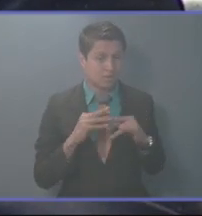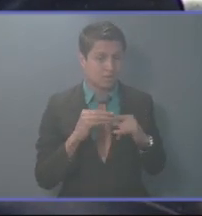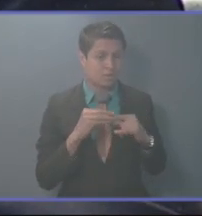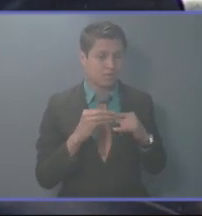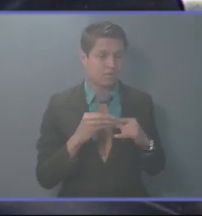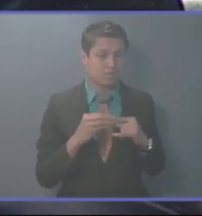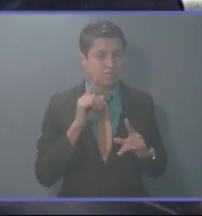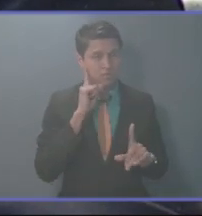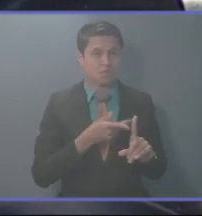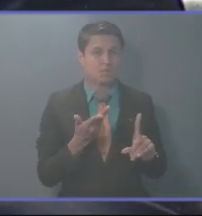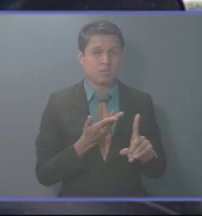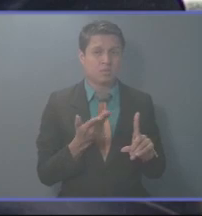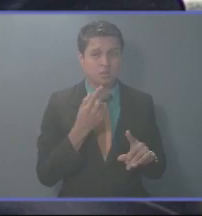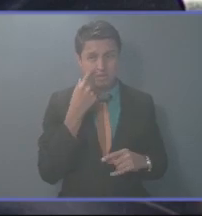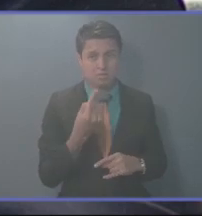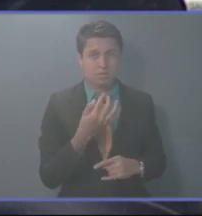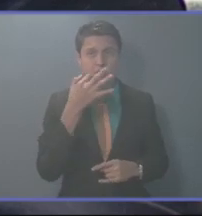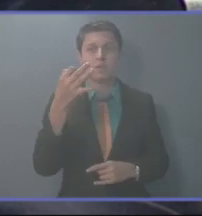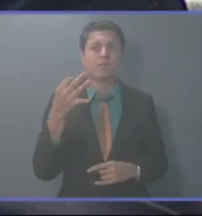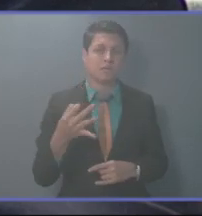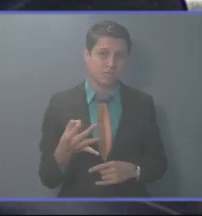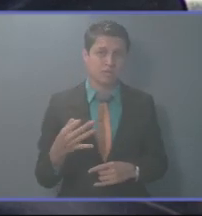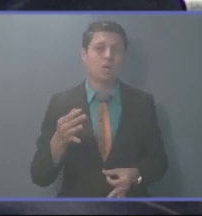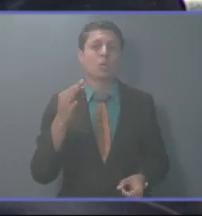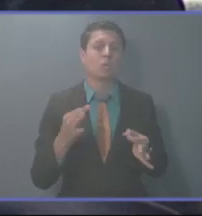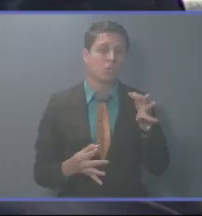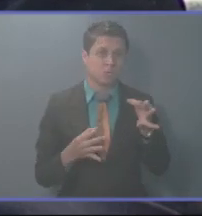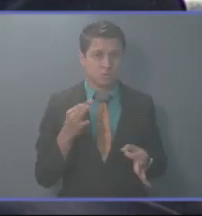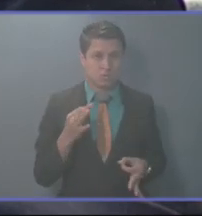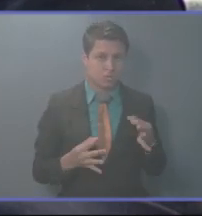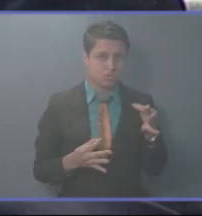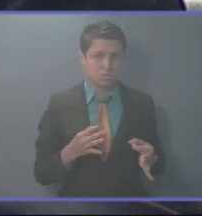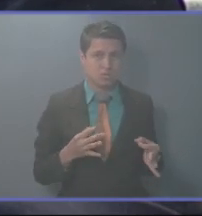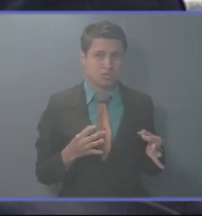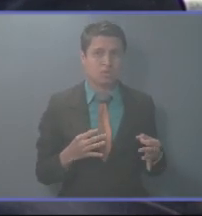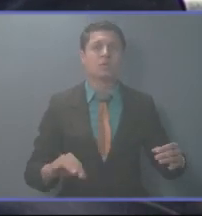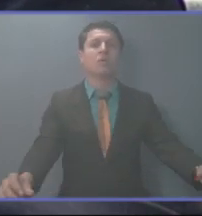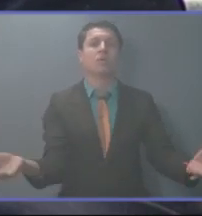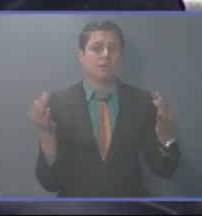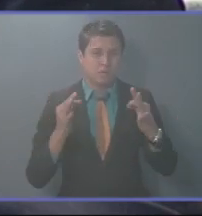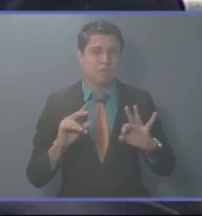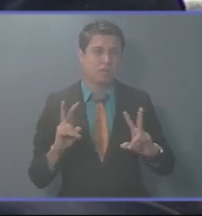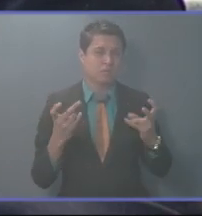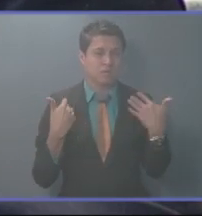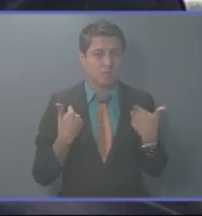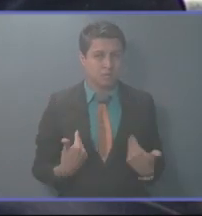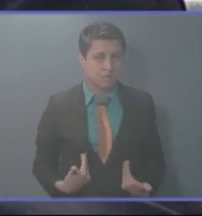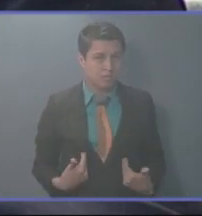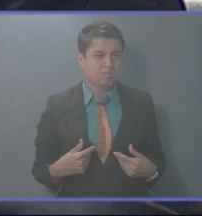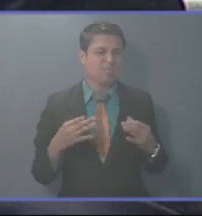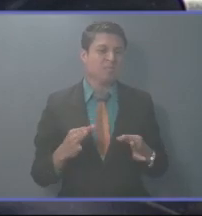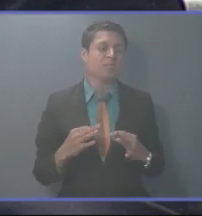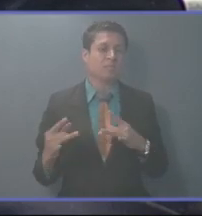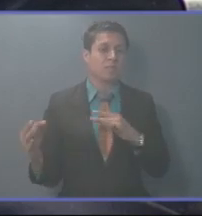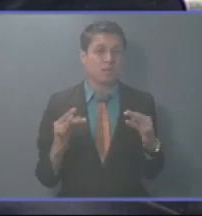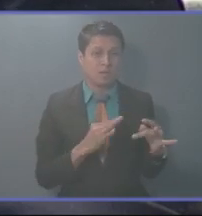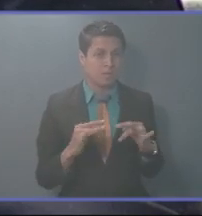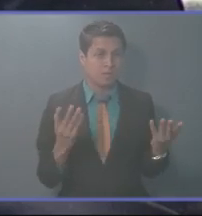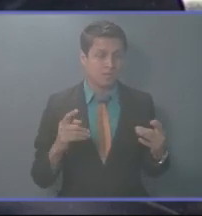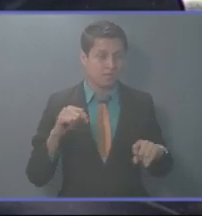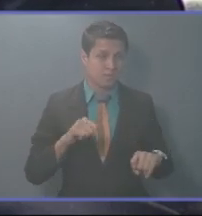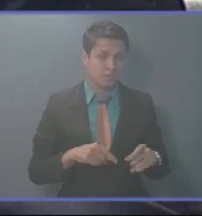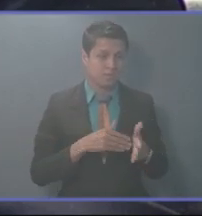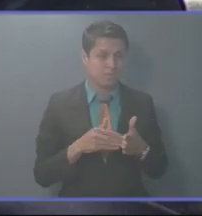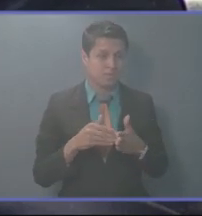como propósito la búsqueda de la verdad y la justicia para crímenes de lesa humanidad y crímenes de guerra ocurridos en o